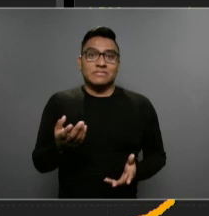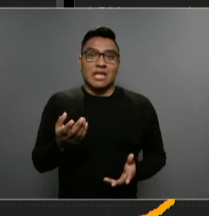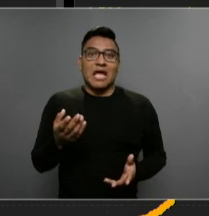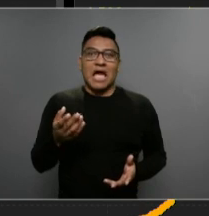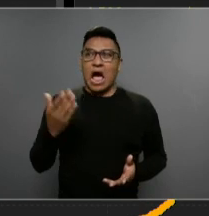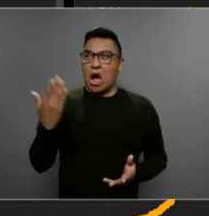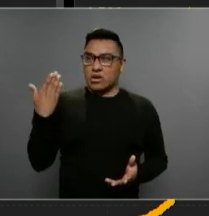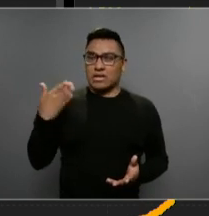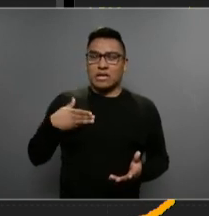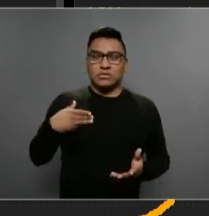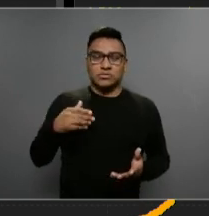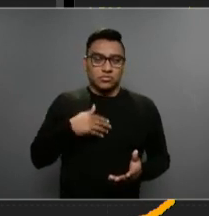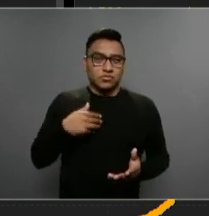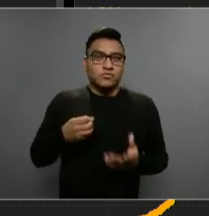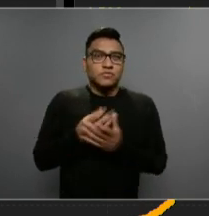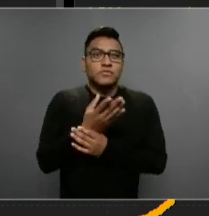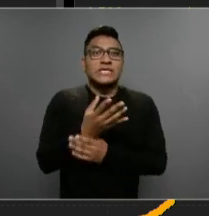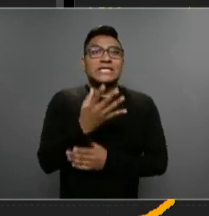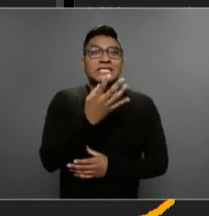refrescar, son